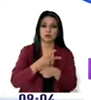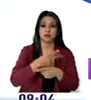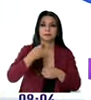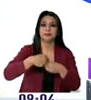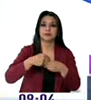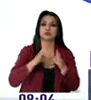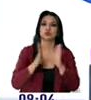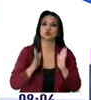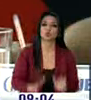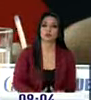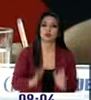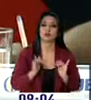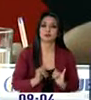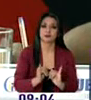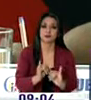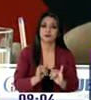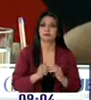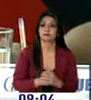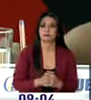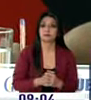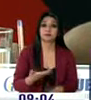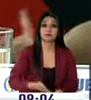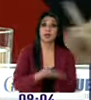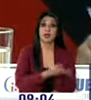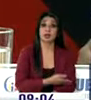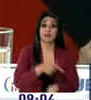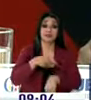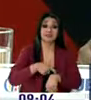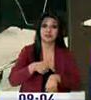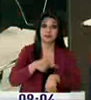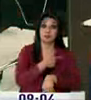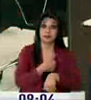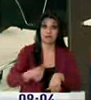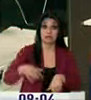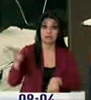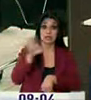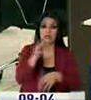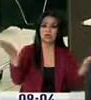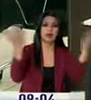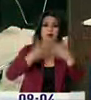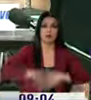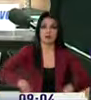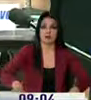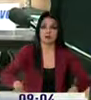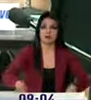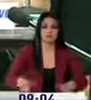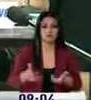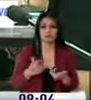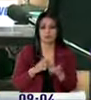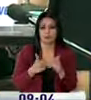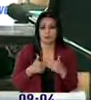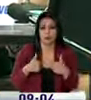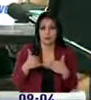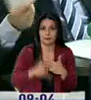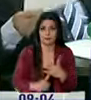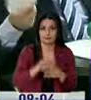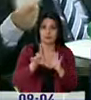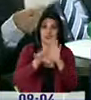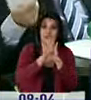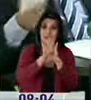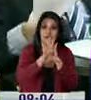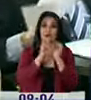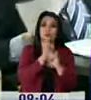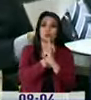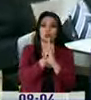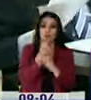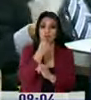Participación Ciudadana y Control Social. Esto a pesar que ya feneció el tiempo para el cual fue designada como presidenta. La ley orgánica de la institución